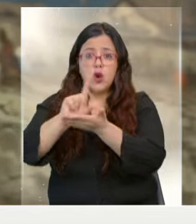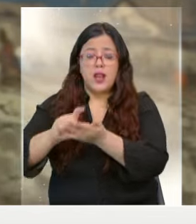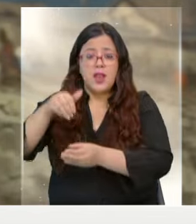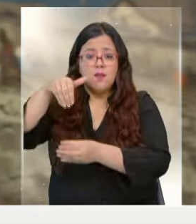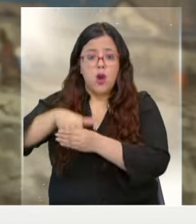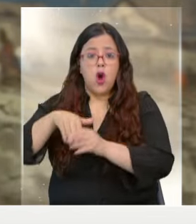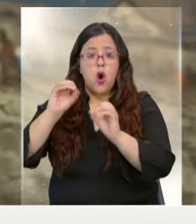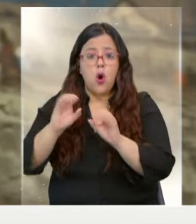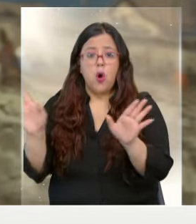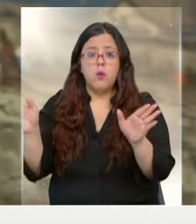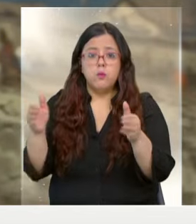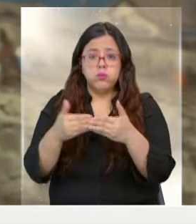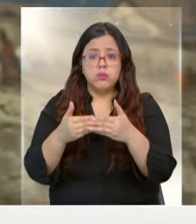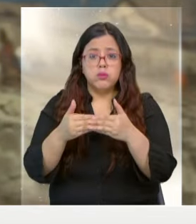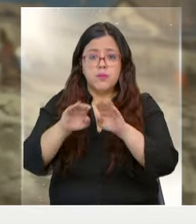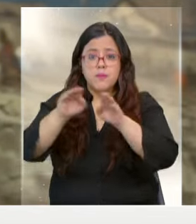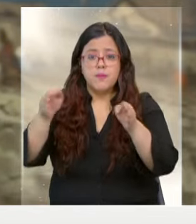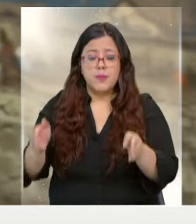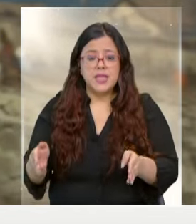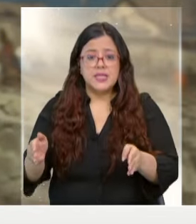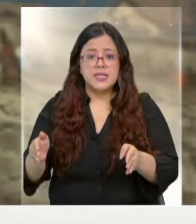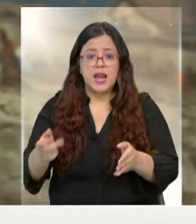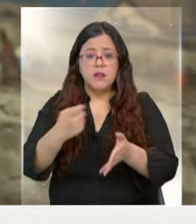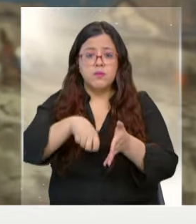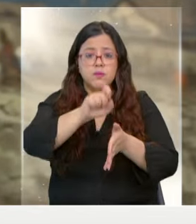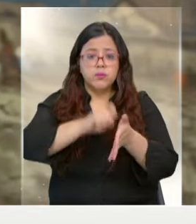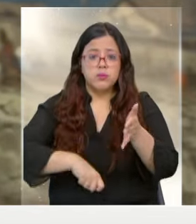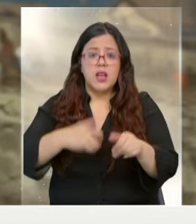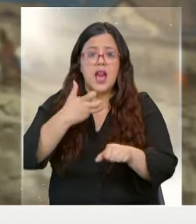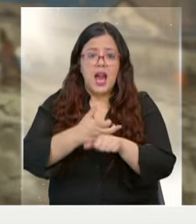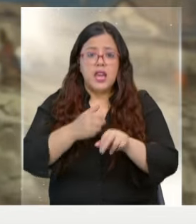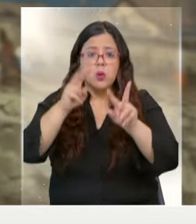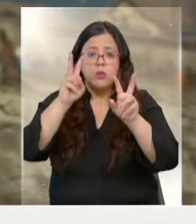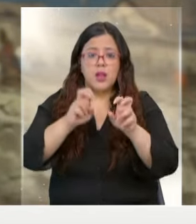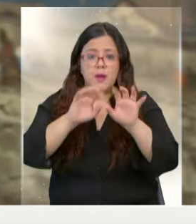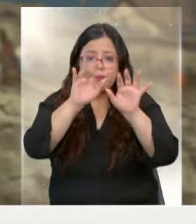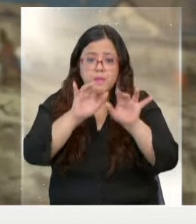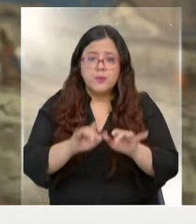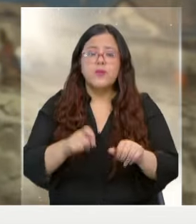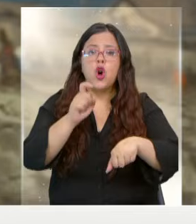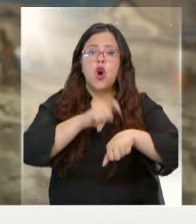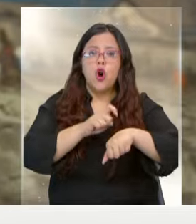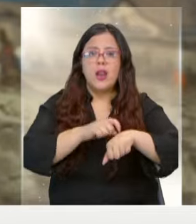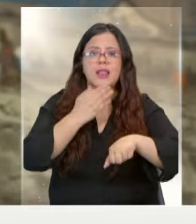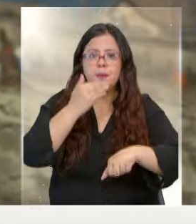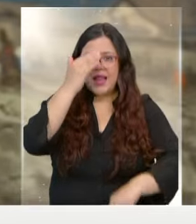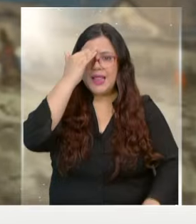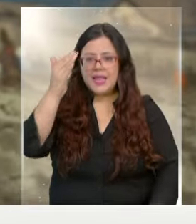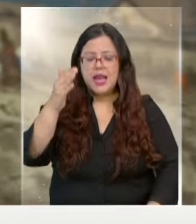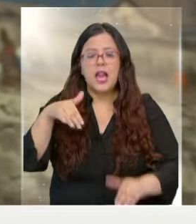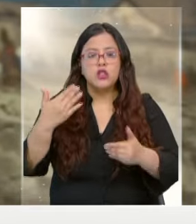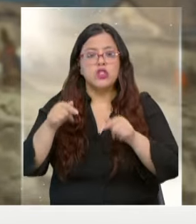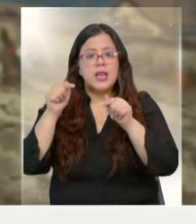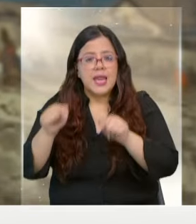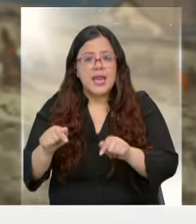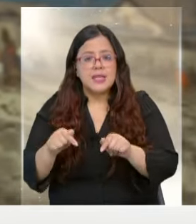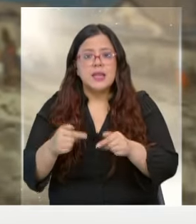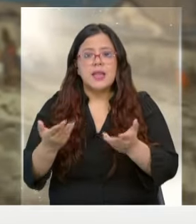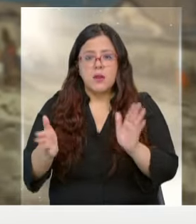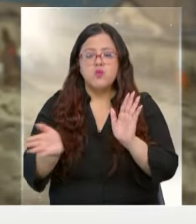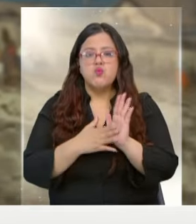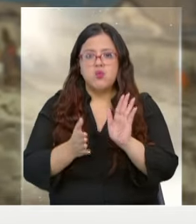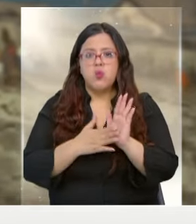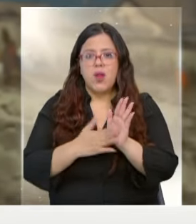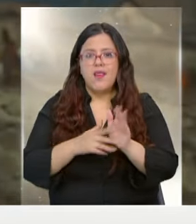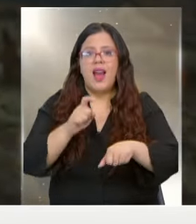o cuando tuvieron que cerrar su mesa, con la firma hay un registro, un acta que tiene la hora y el día. Entonces, esa es una de las principales